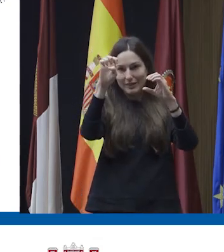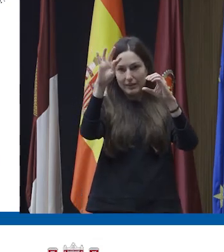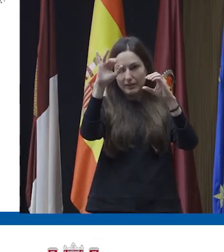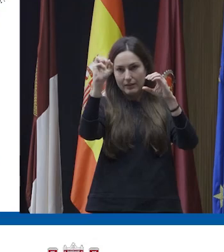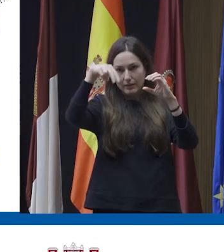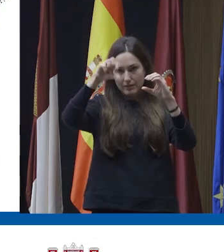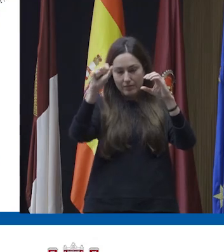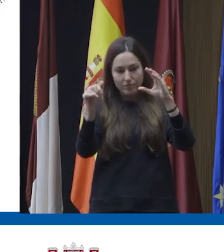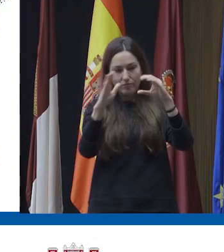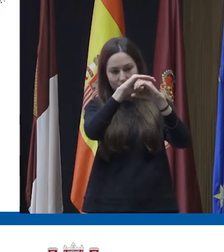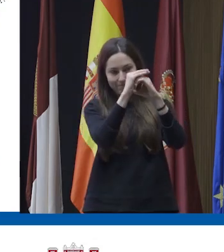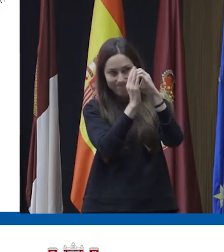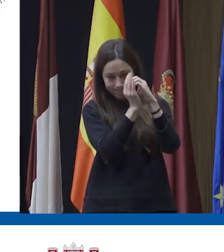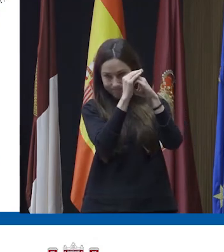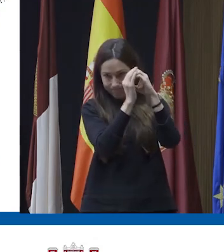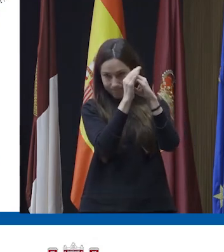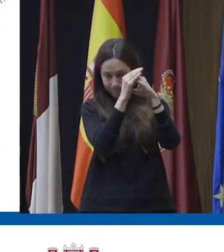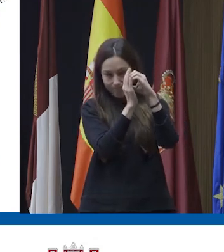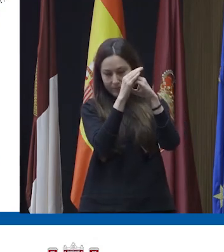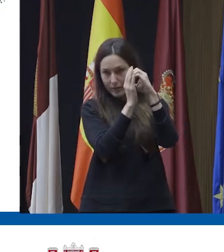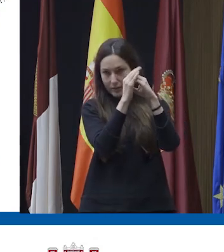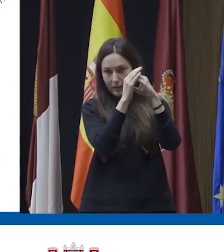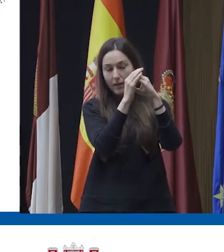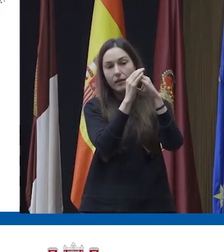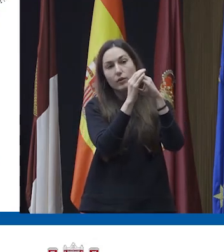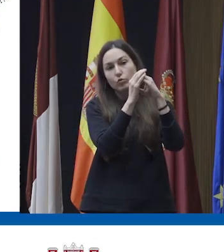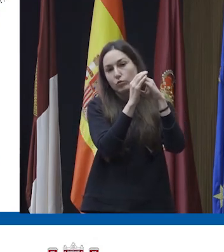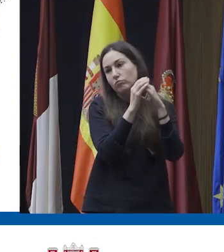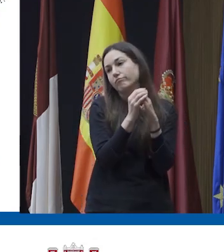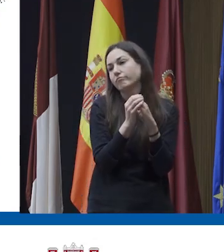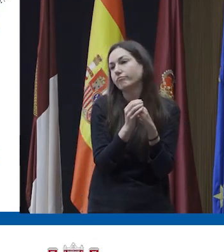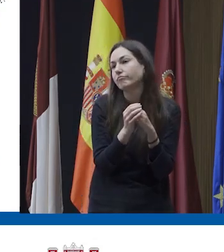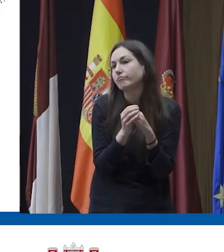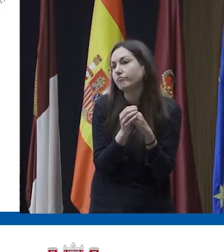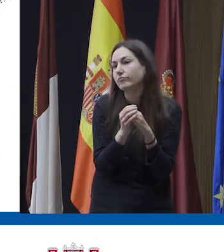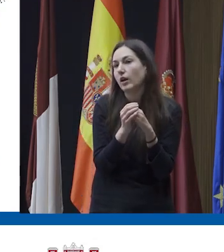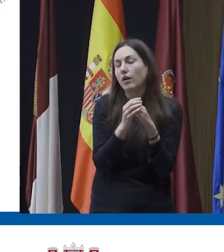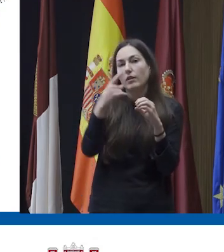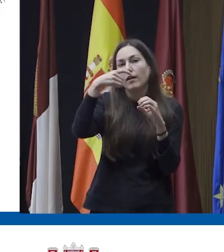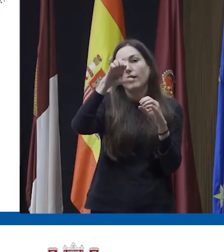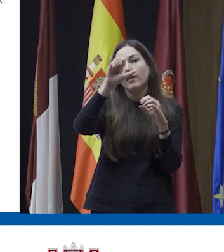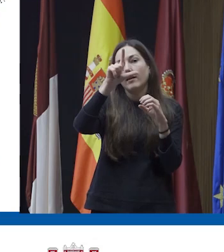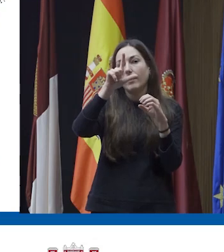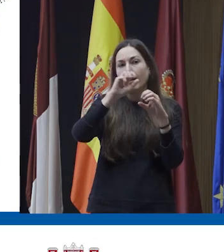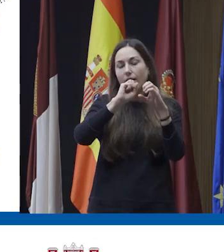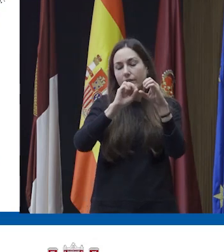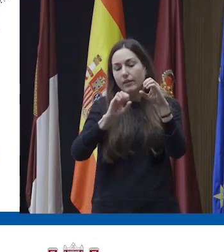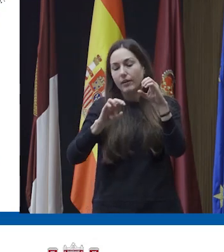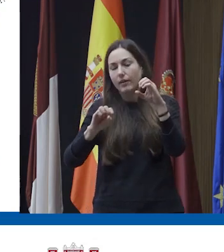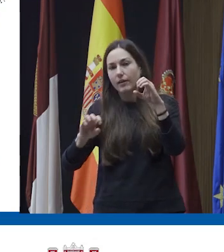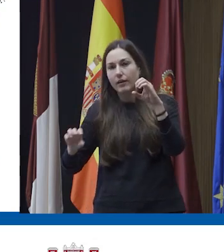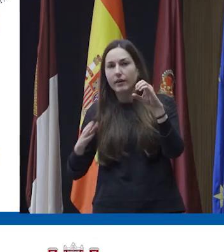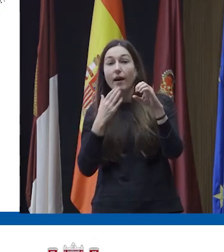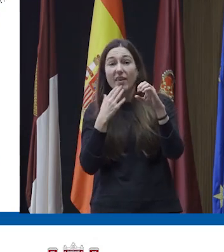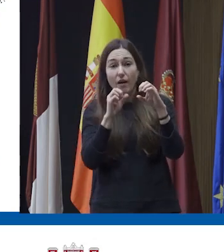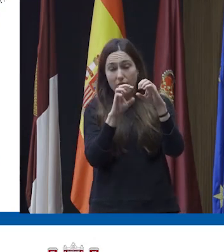visión. Entonces, cuando pasa cierto tiempo, ¿vale? Cuando el gel del ojo, por así decirlo, degenera con la edad, ¿vale? Que es la